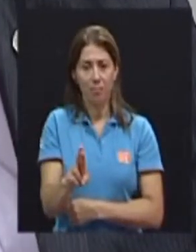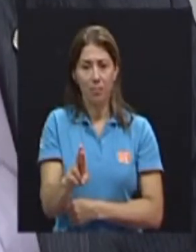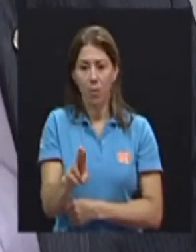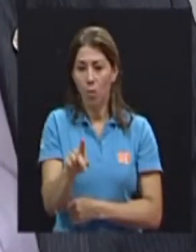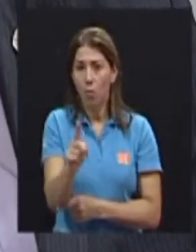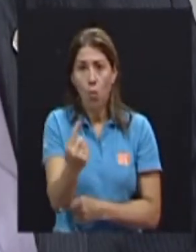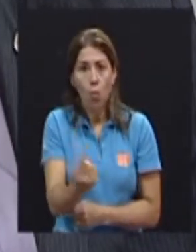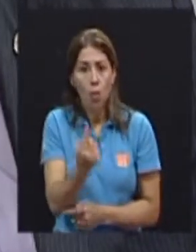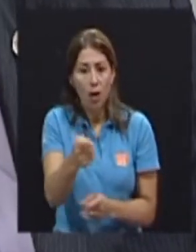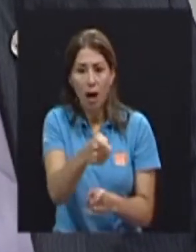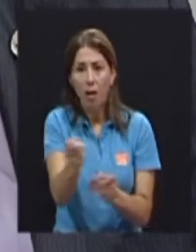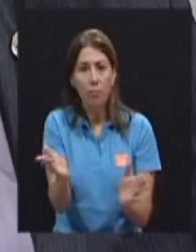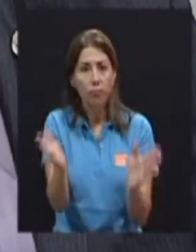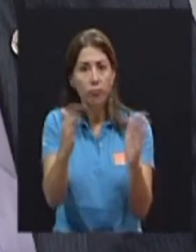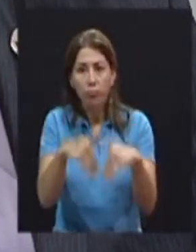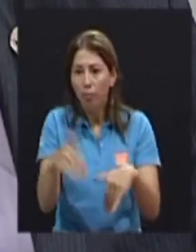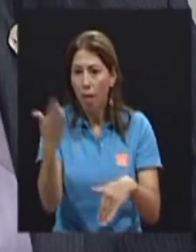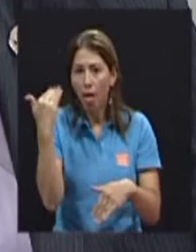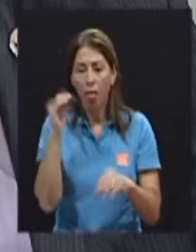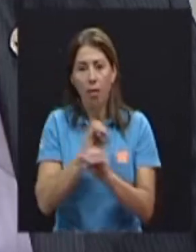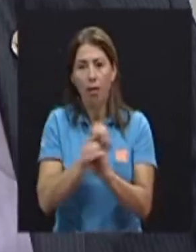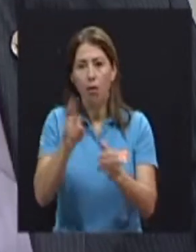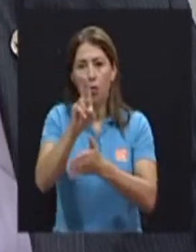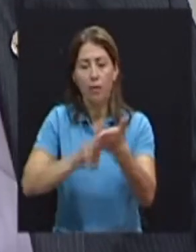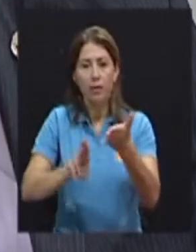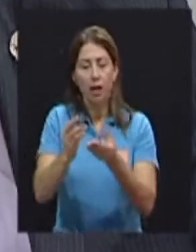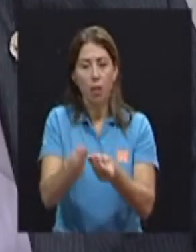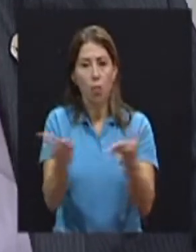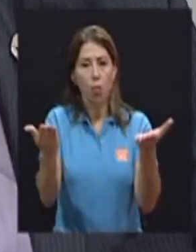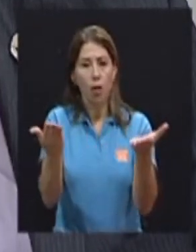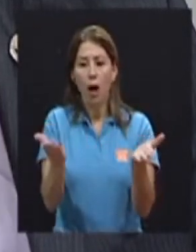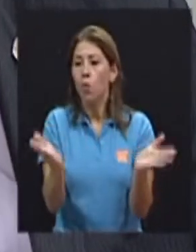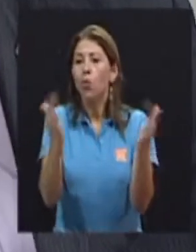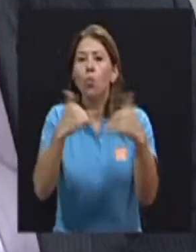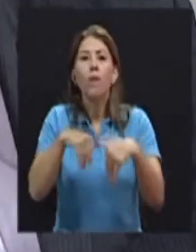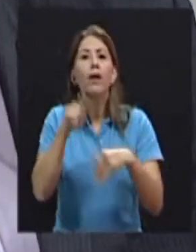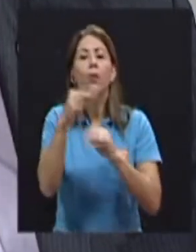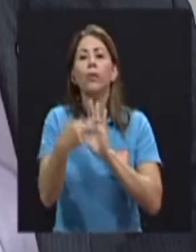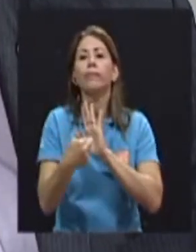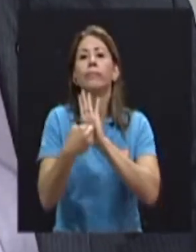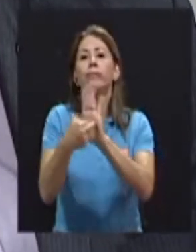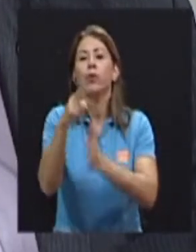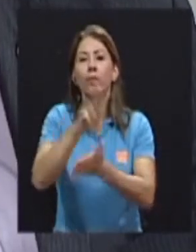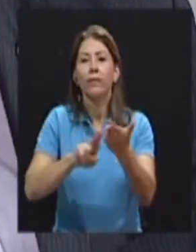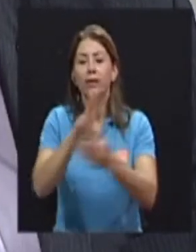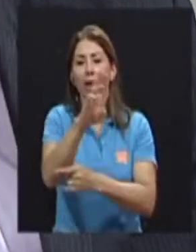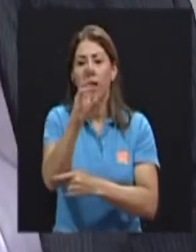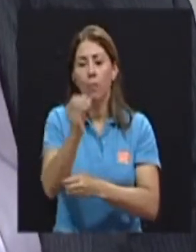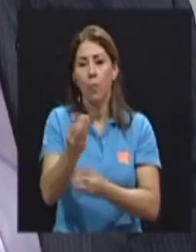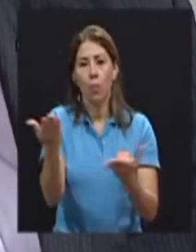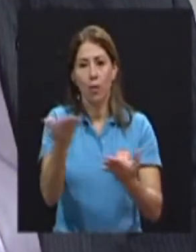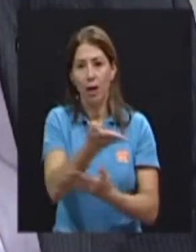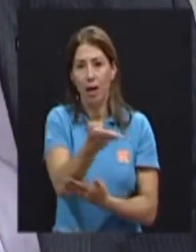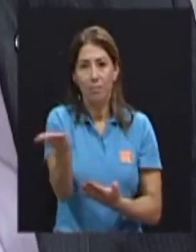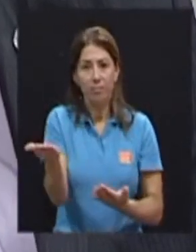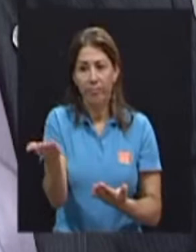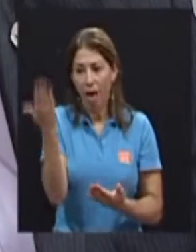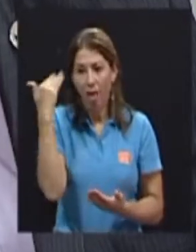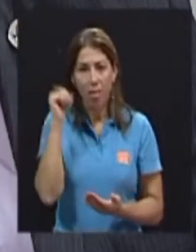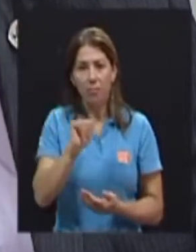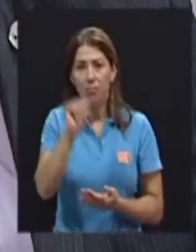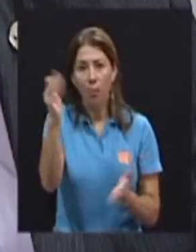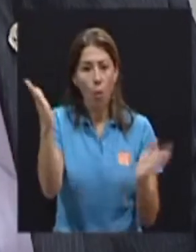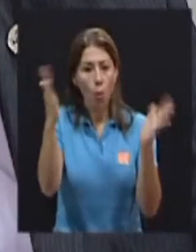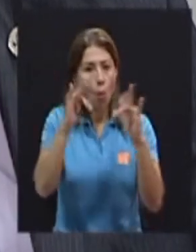tenía una universidad pública o una sede vigorosa de una universidad pública en su cabecera. Y de tal manera